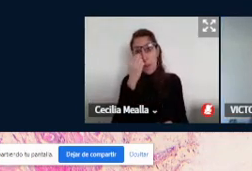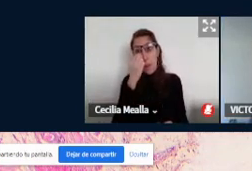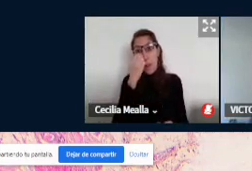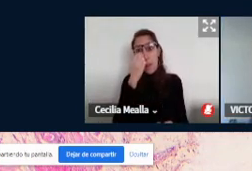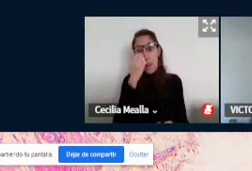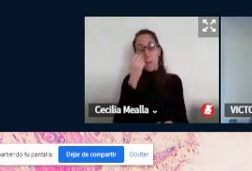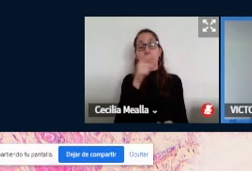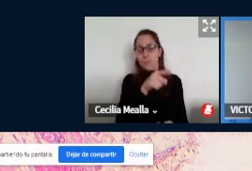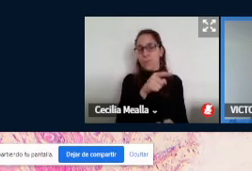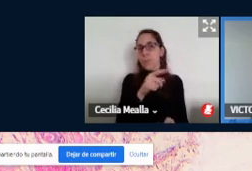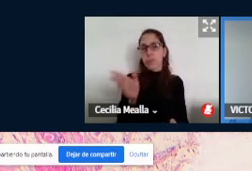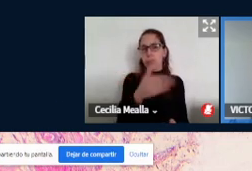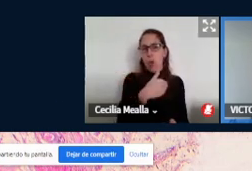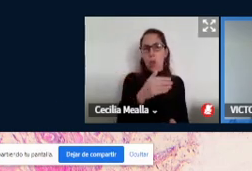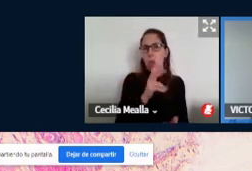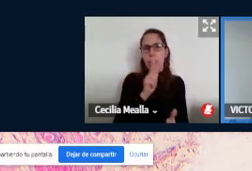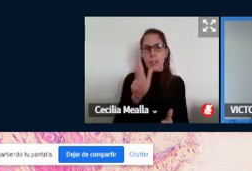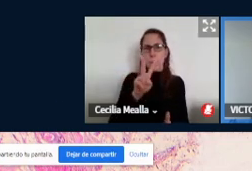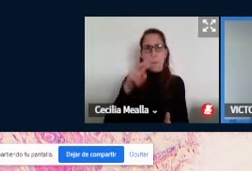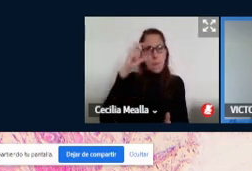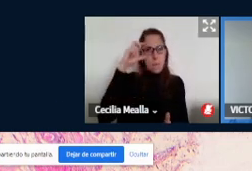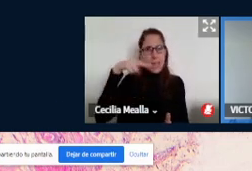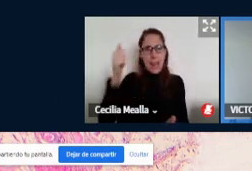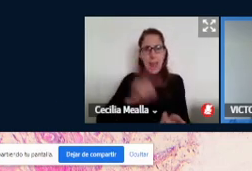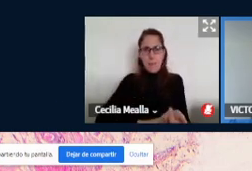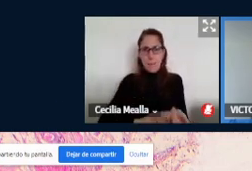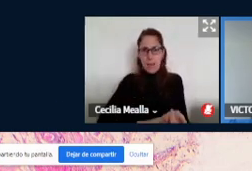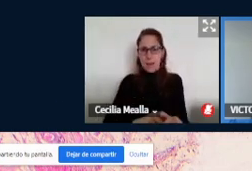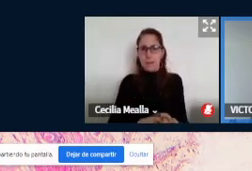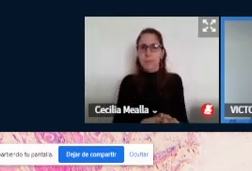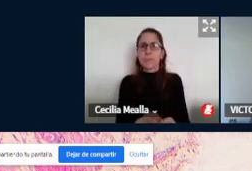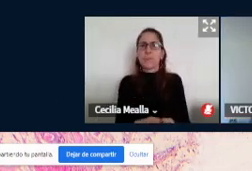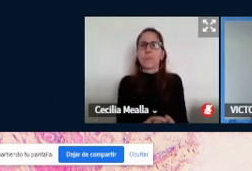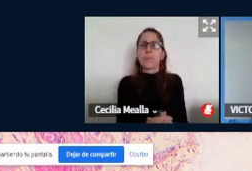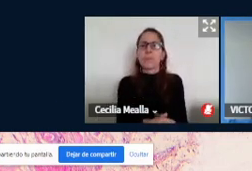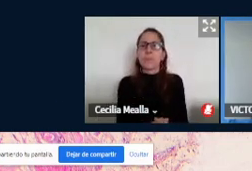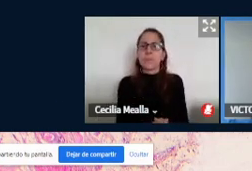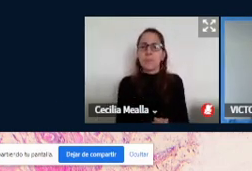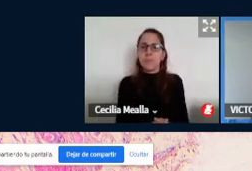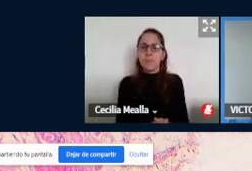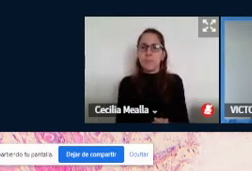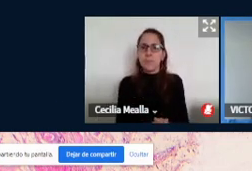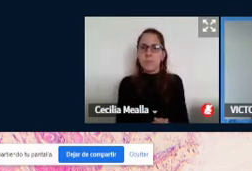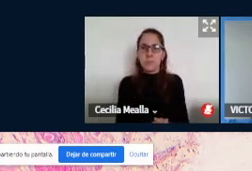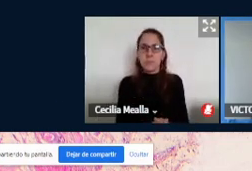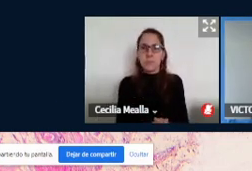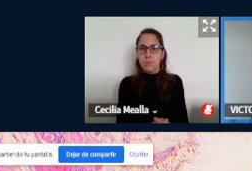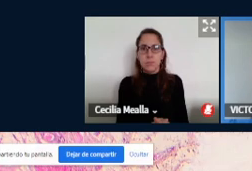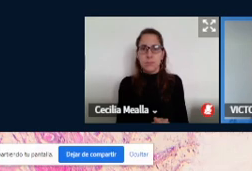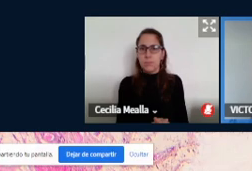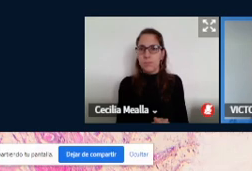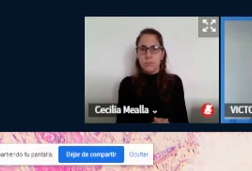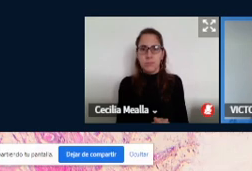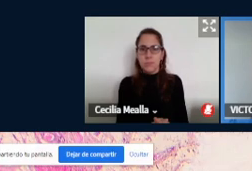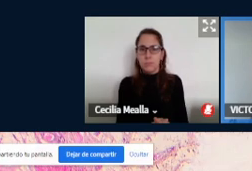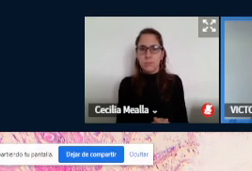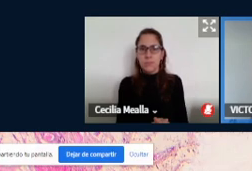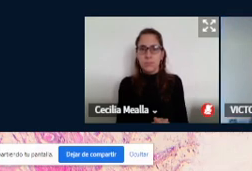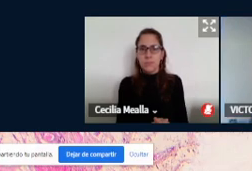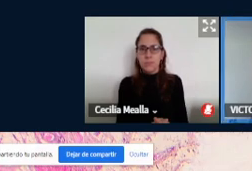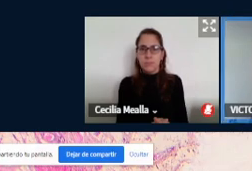vena. A ver si así se ve. Ahí se ve mejor, o se ve más chiquito, ¿no?